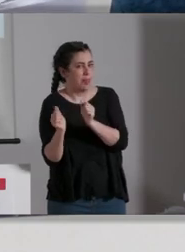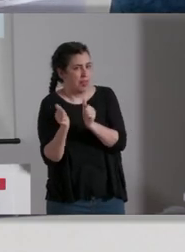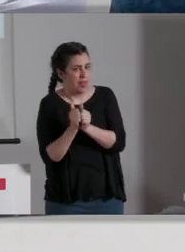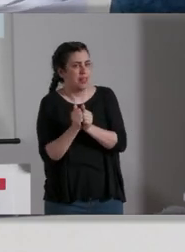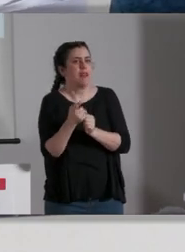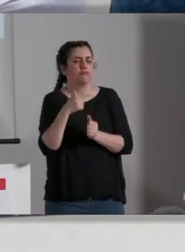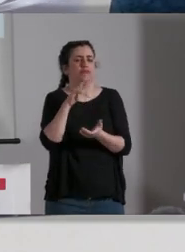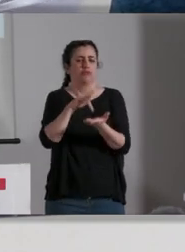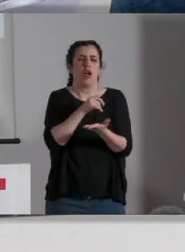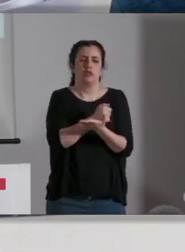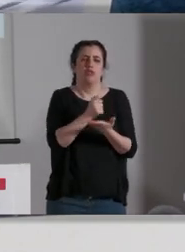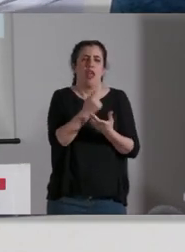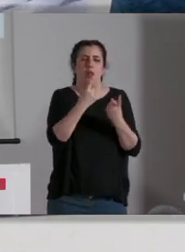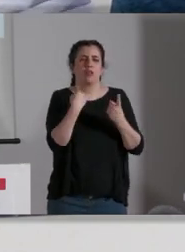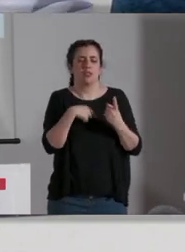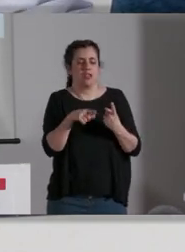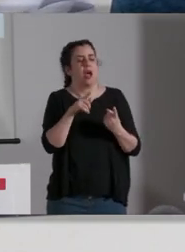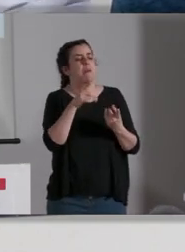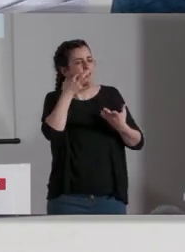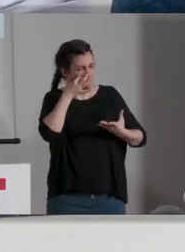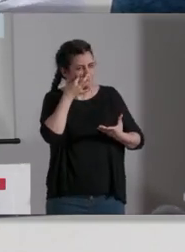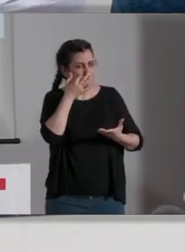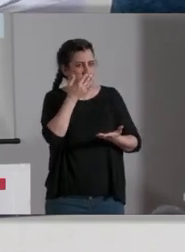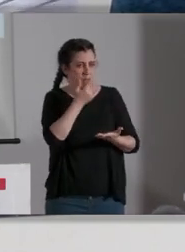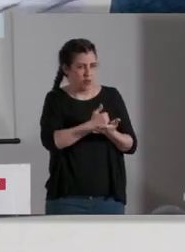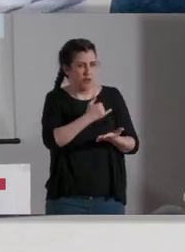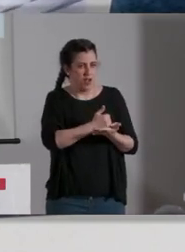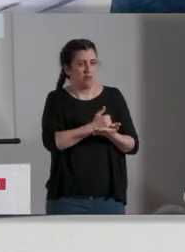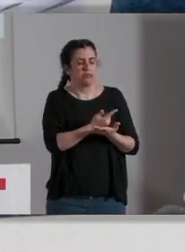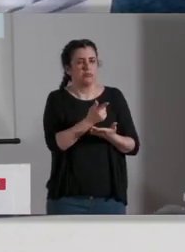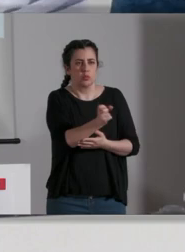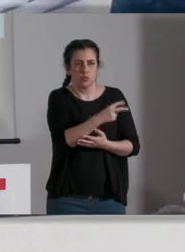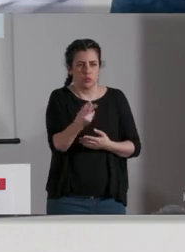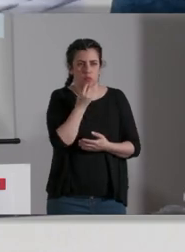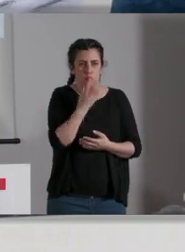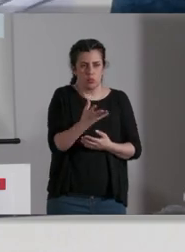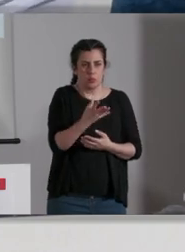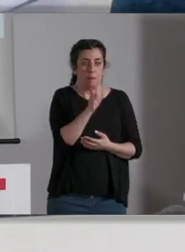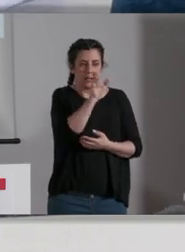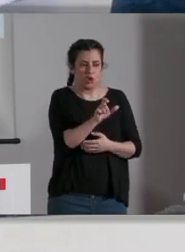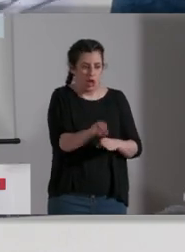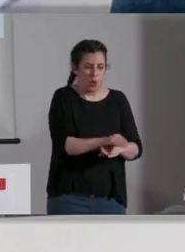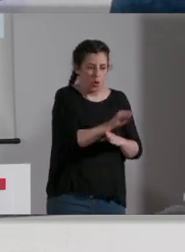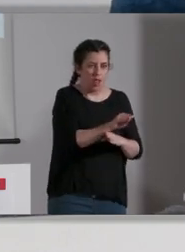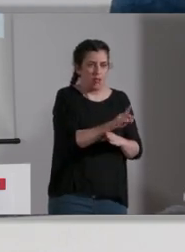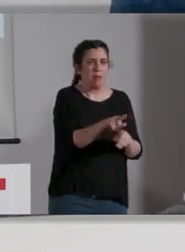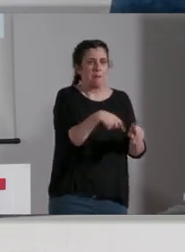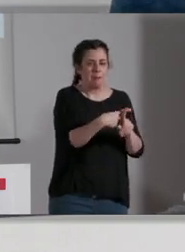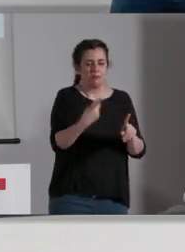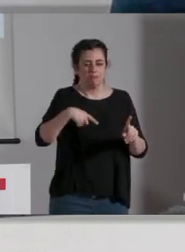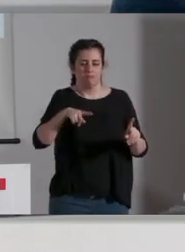de nuestras socias. Con muy buenos resultados, por cierto, tanto para quien ha recibido los cuidados como para quienes los